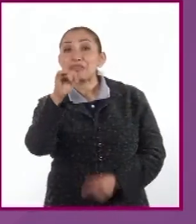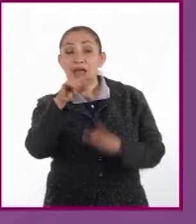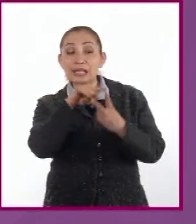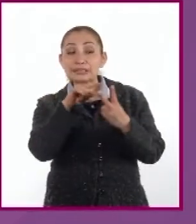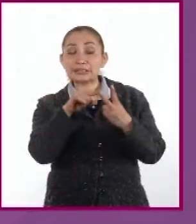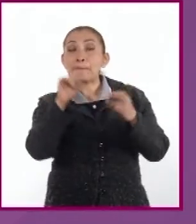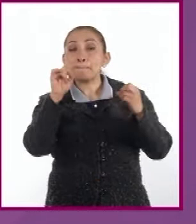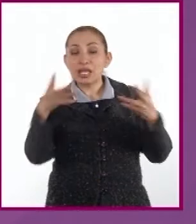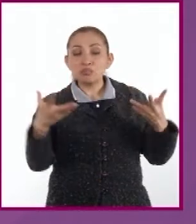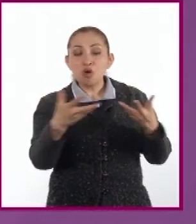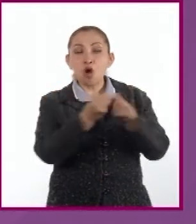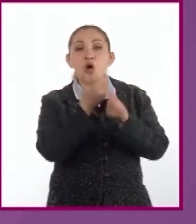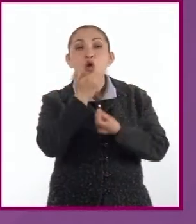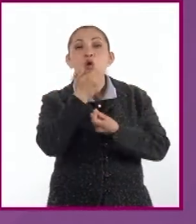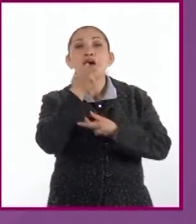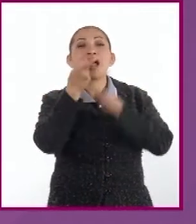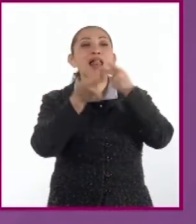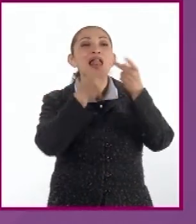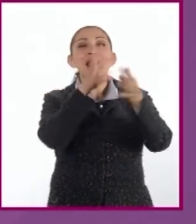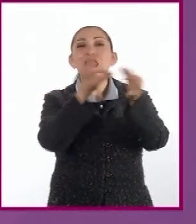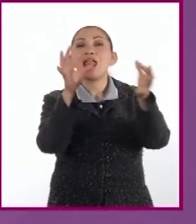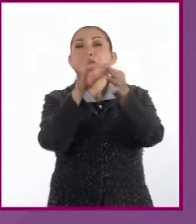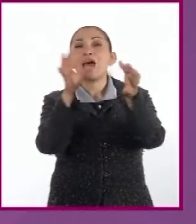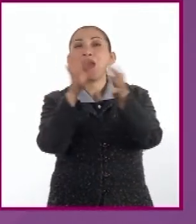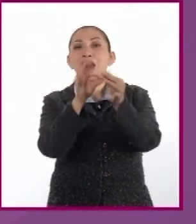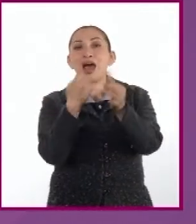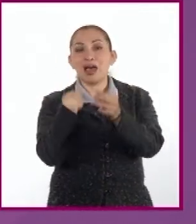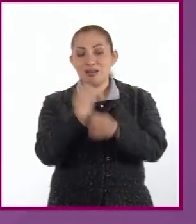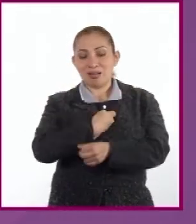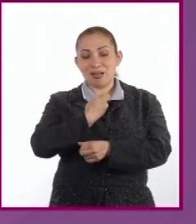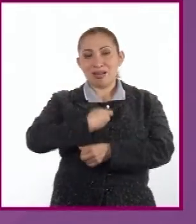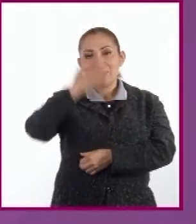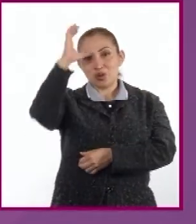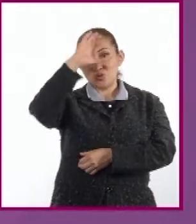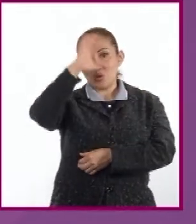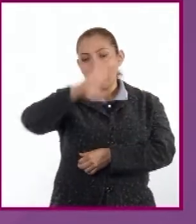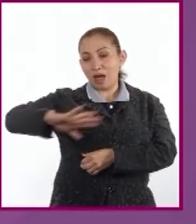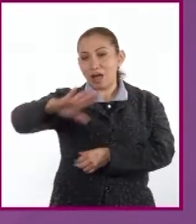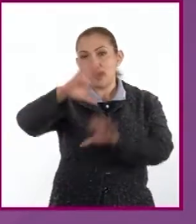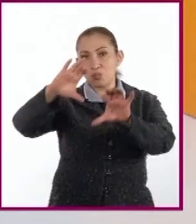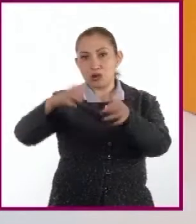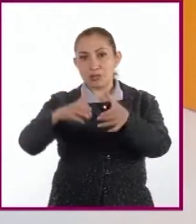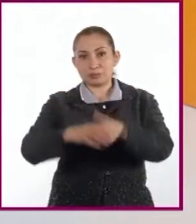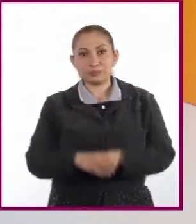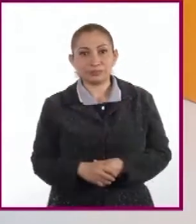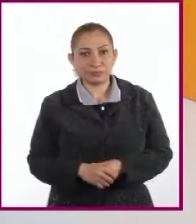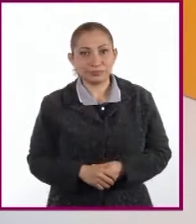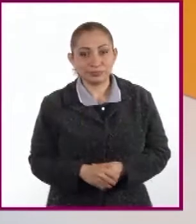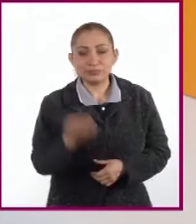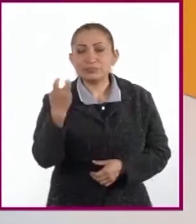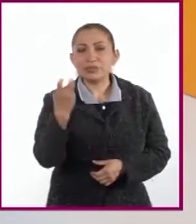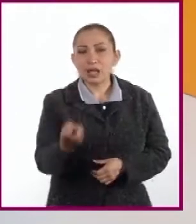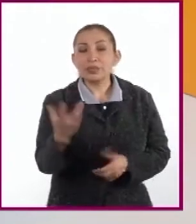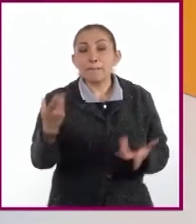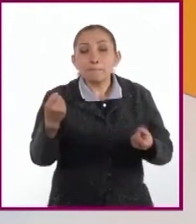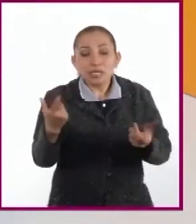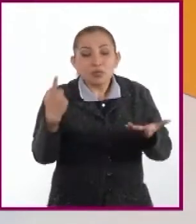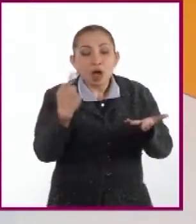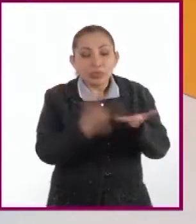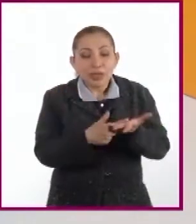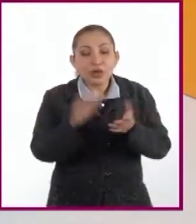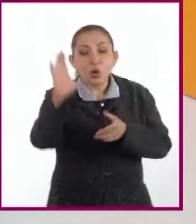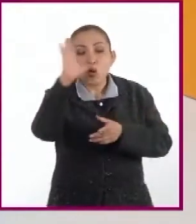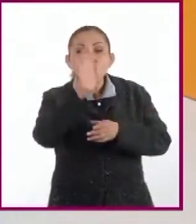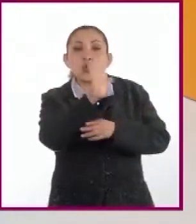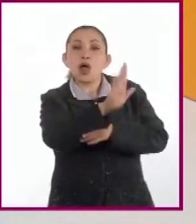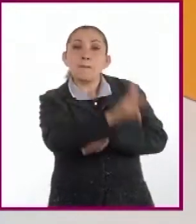forman parte de la tradición oral, es decir, de la identidad cultural de una comunidad. Estos forman parte de la